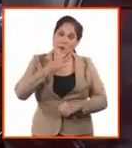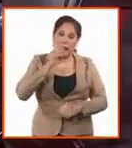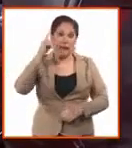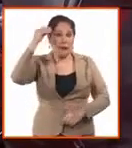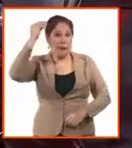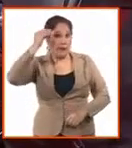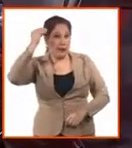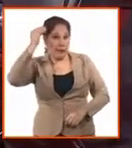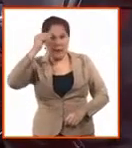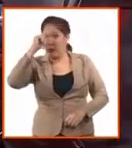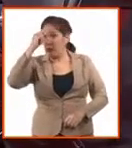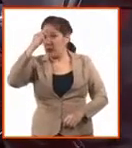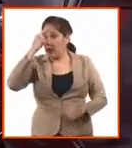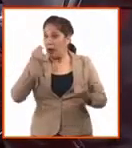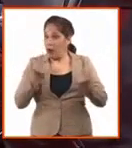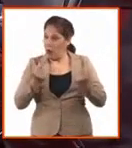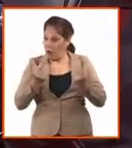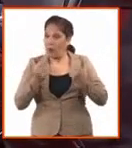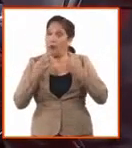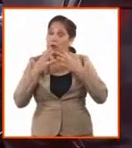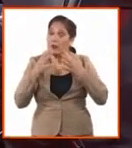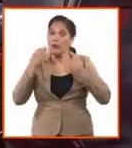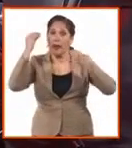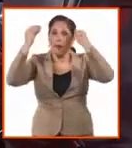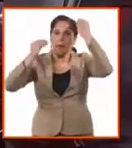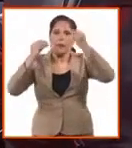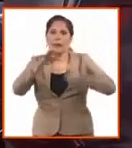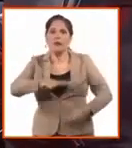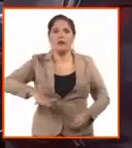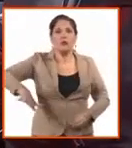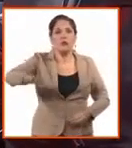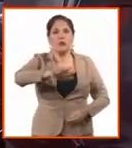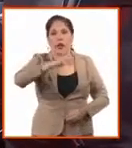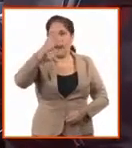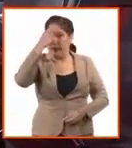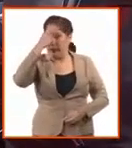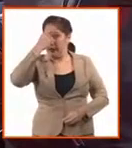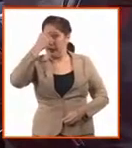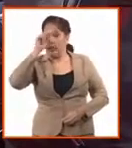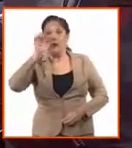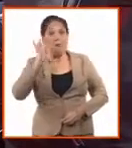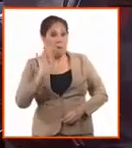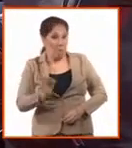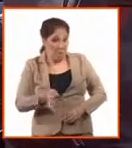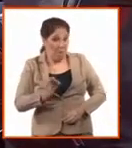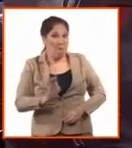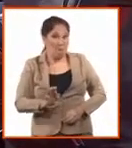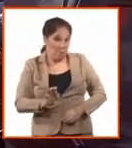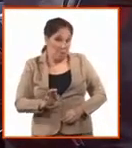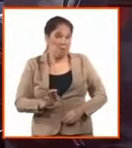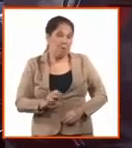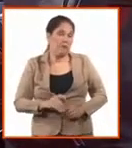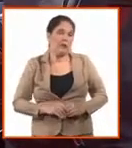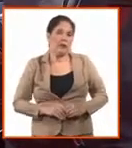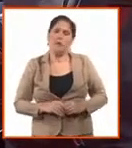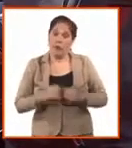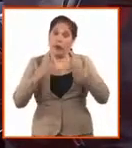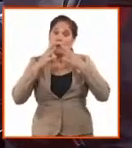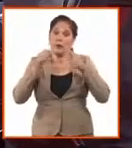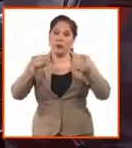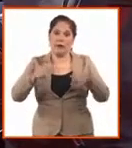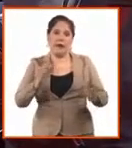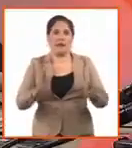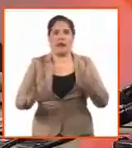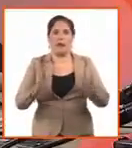económico de elche y el pensamiento social de elche nos hace mucha falta y